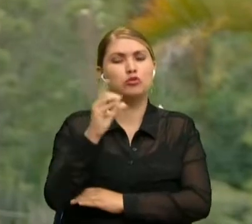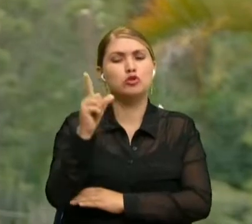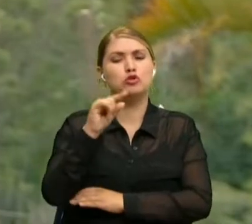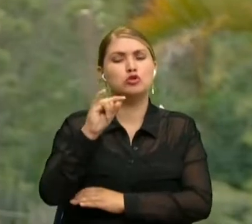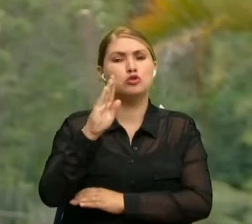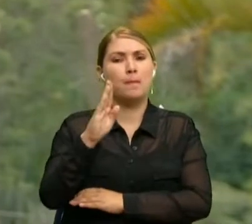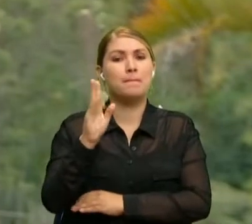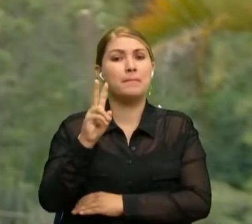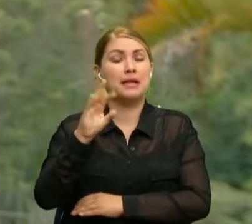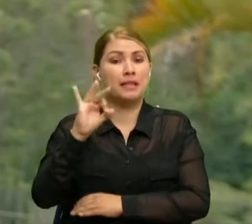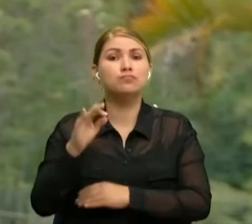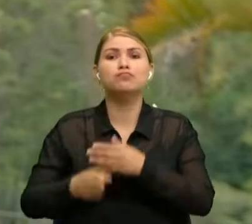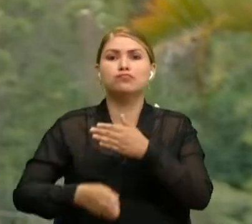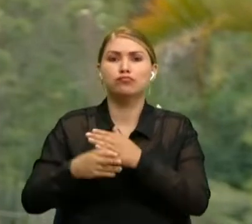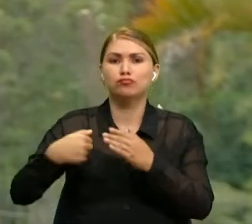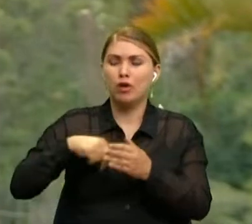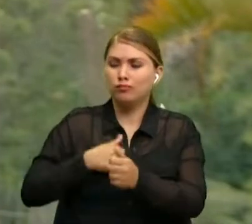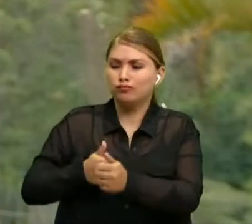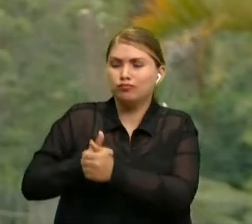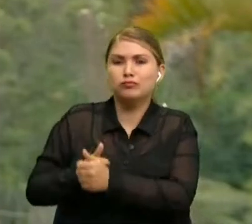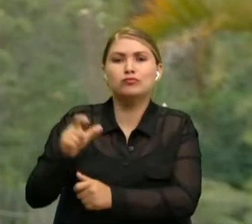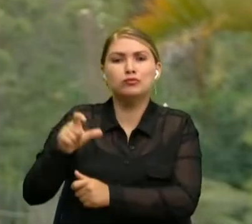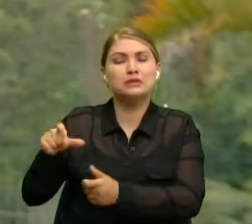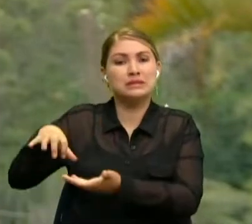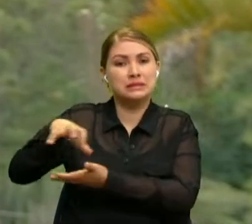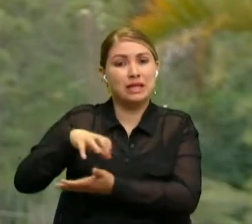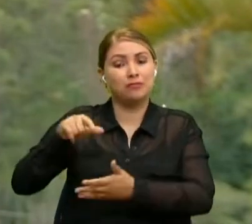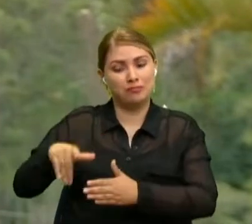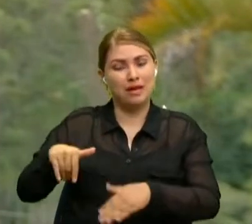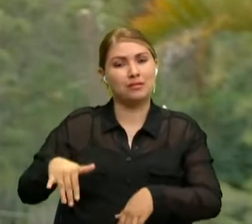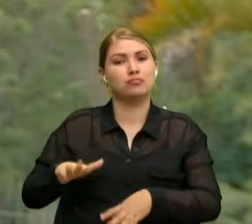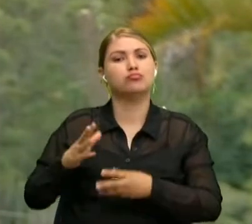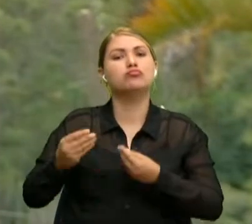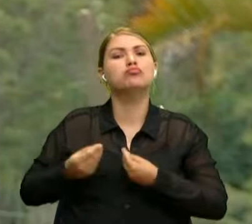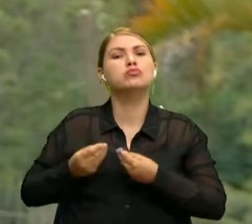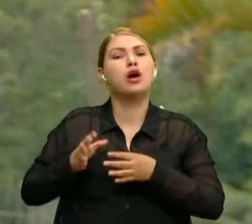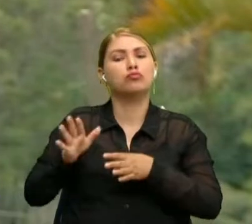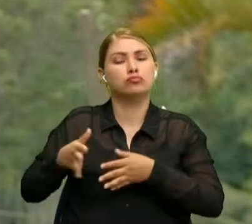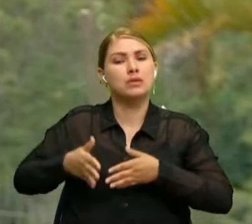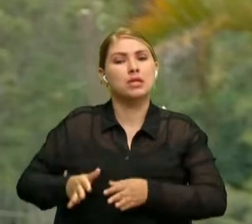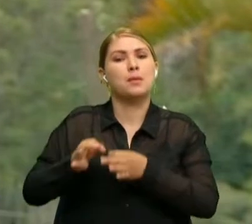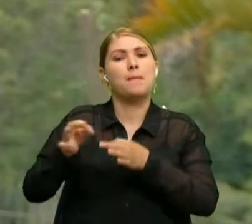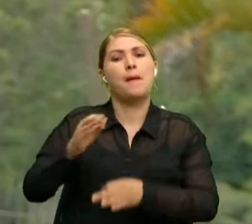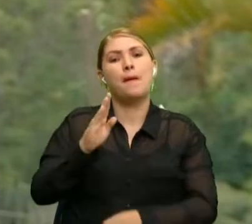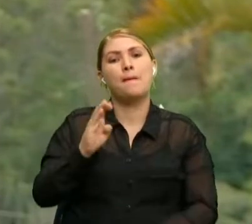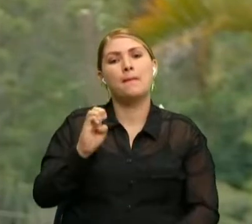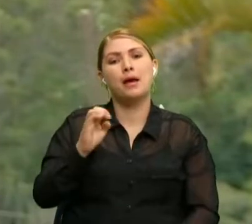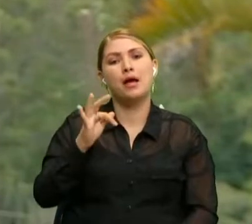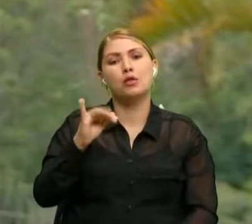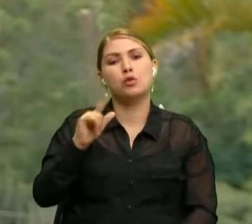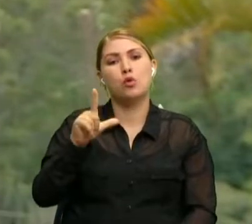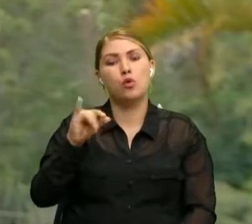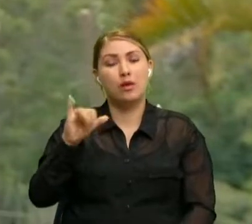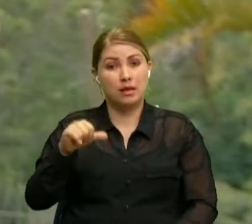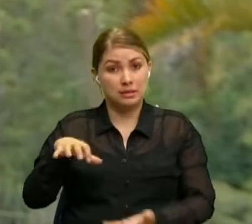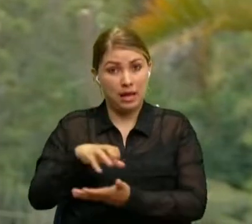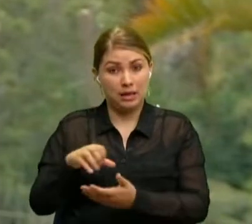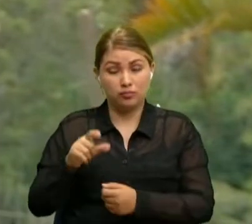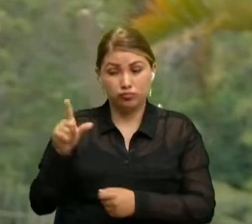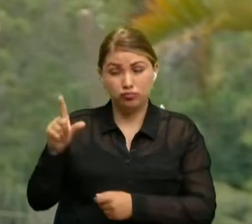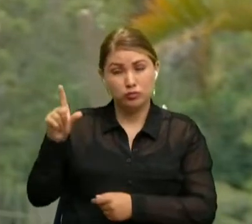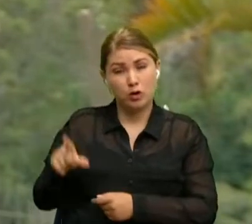sub-23. Nosotros seguimos acompañando a los santandereanos, a un hombre de la casa, al hijo de Betulia Santander, a Germán Darío Gómez. Hoy llegó